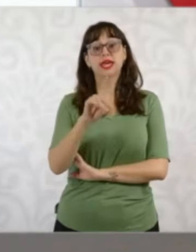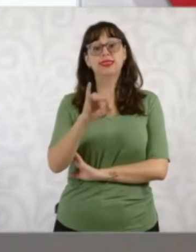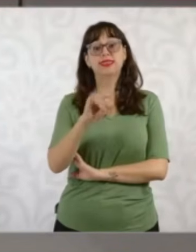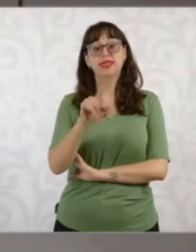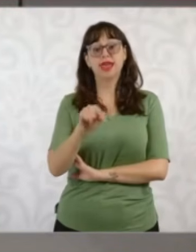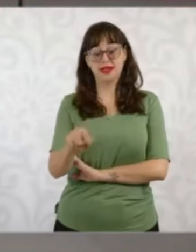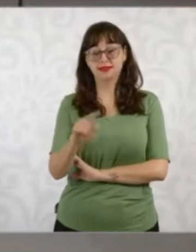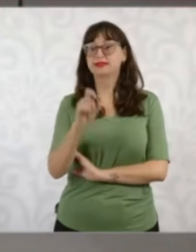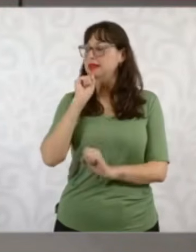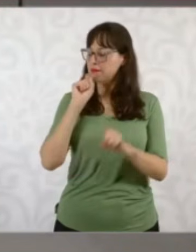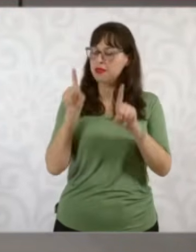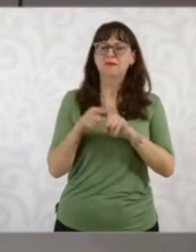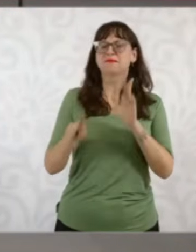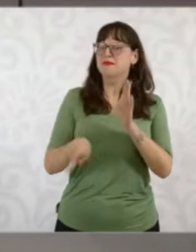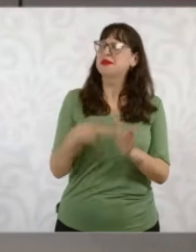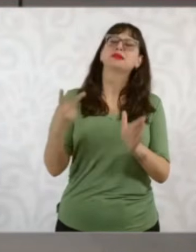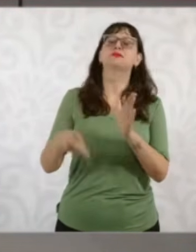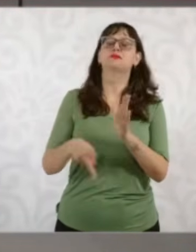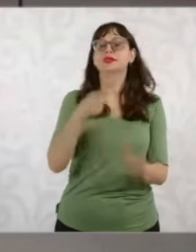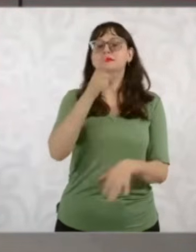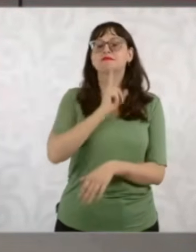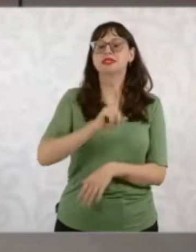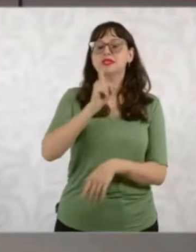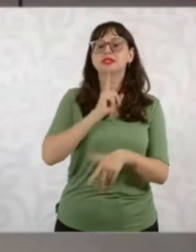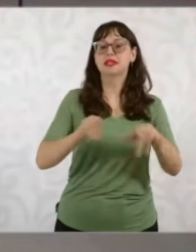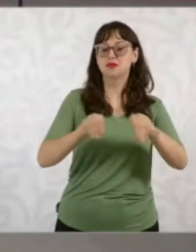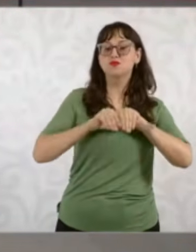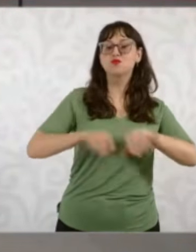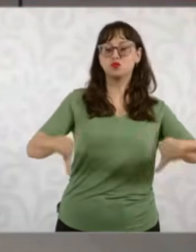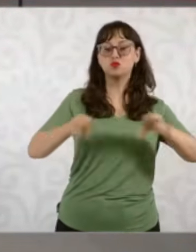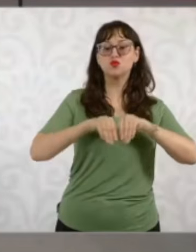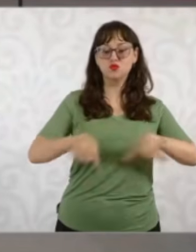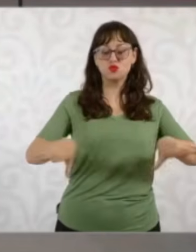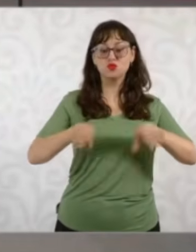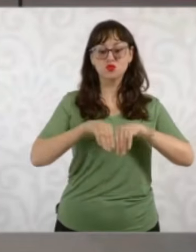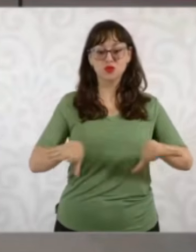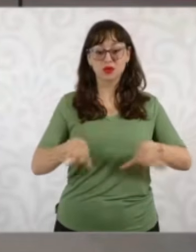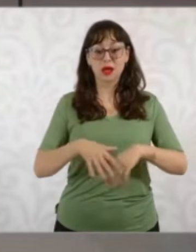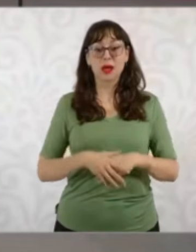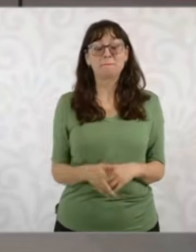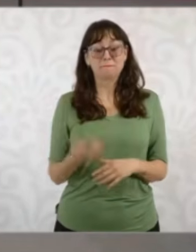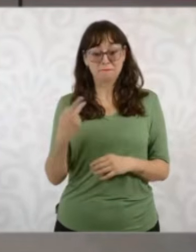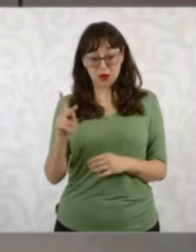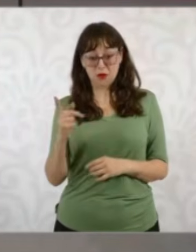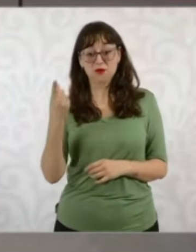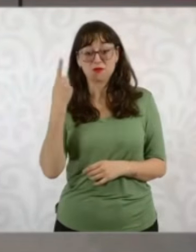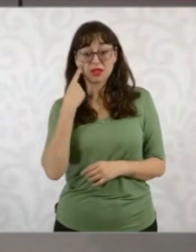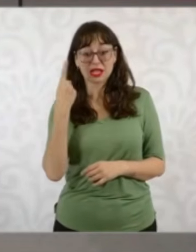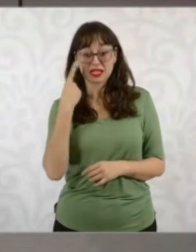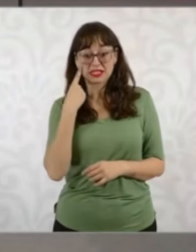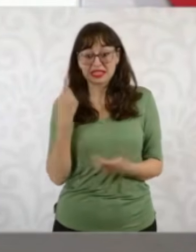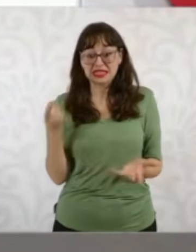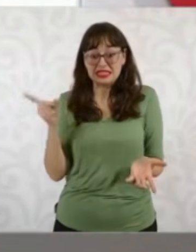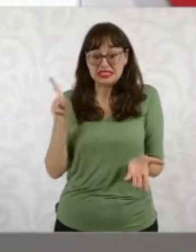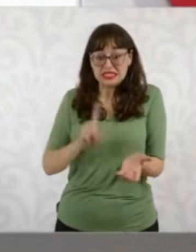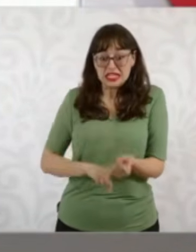de desinformación, pero fíjense bien, porque tiene que ver con el